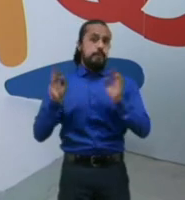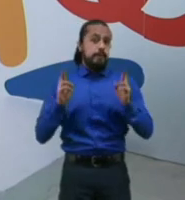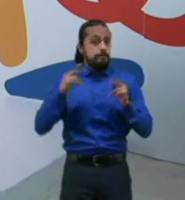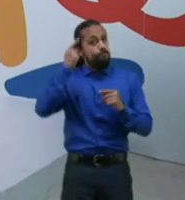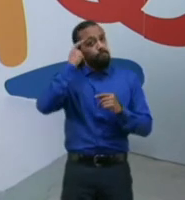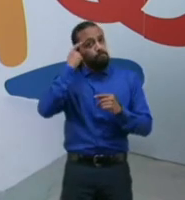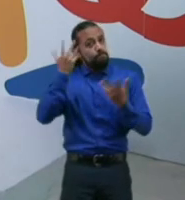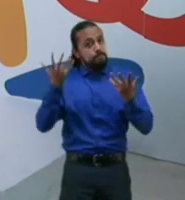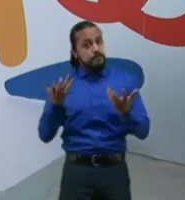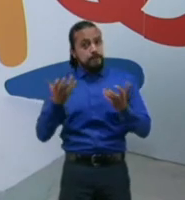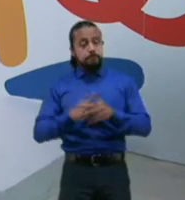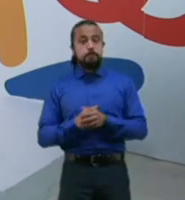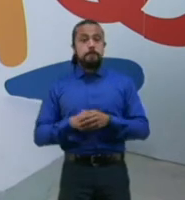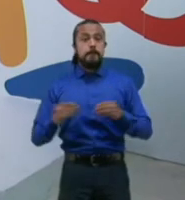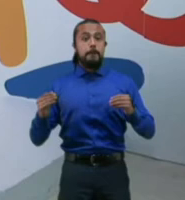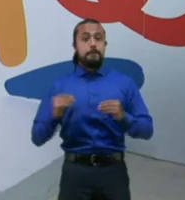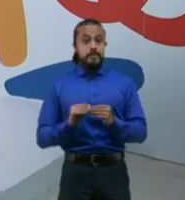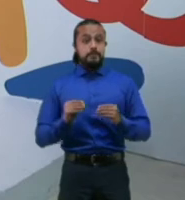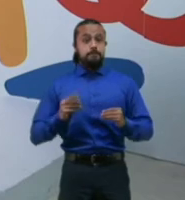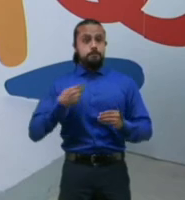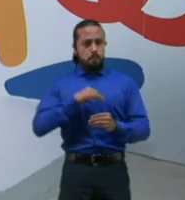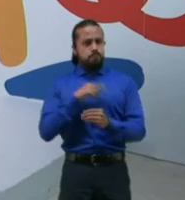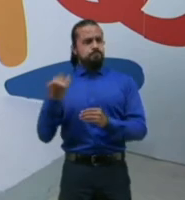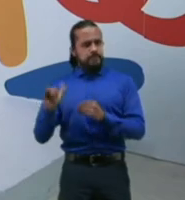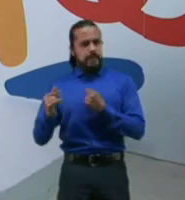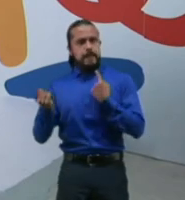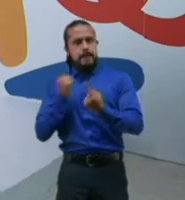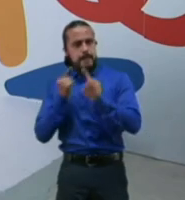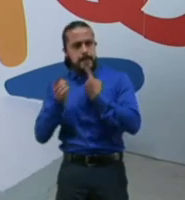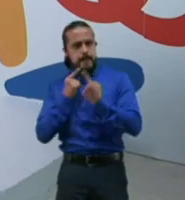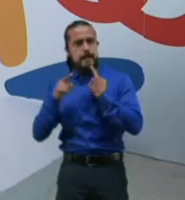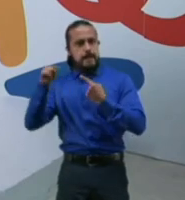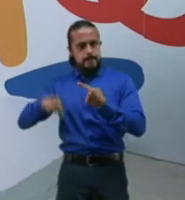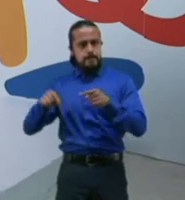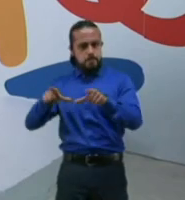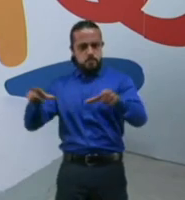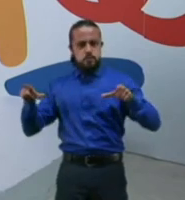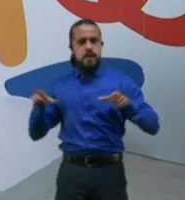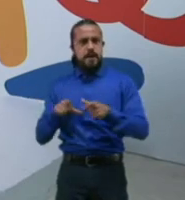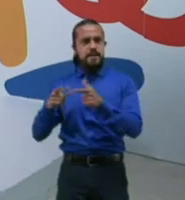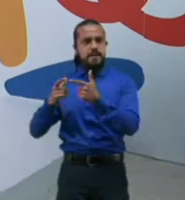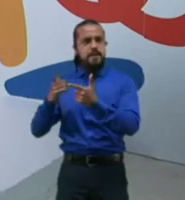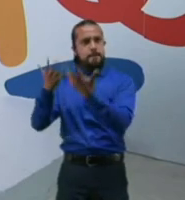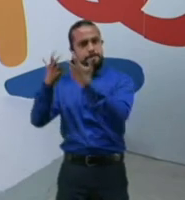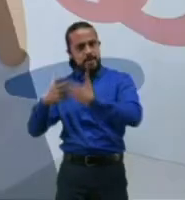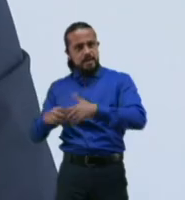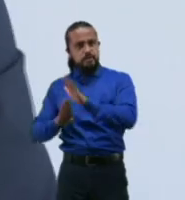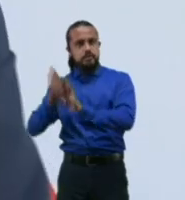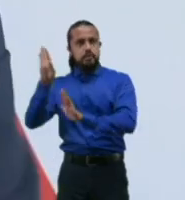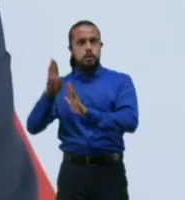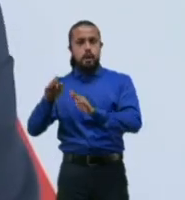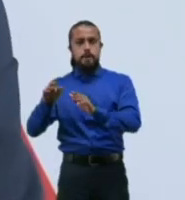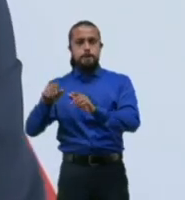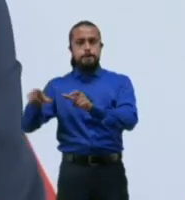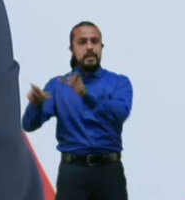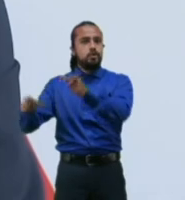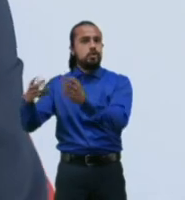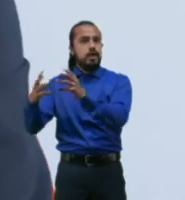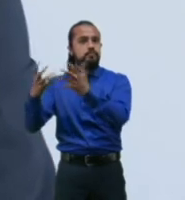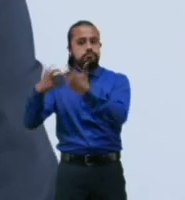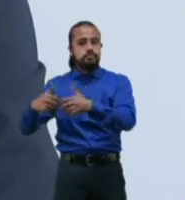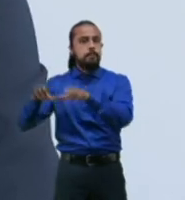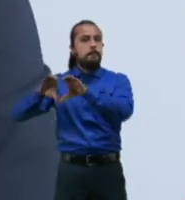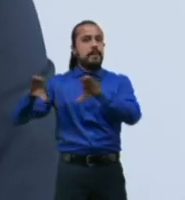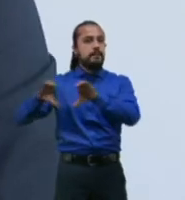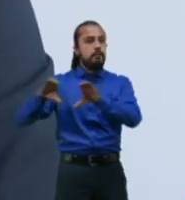memorando entendimiento que estamos hablando con ustedes pues no solamente estamos generando una plataforma que le da visibilidad a los emprendedores y les permite